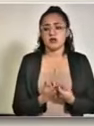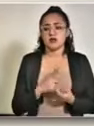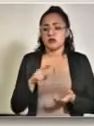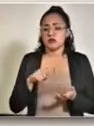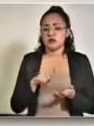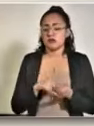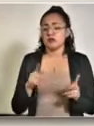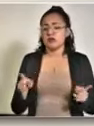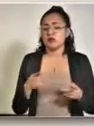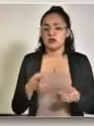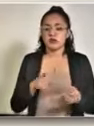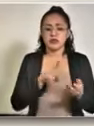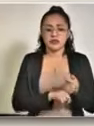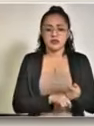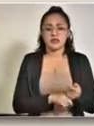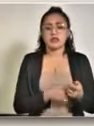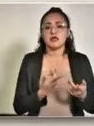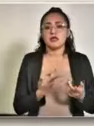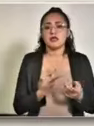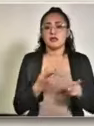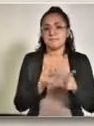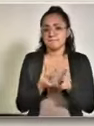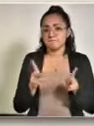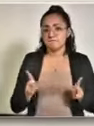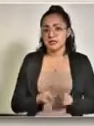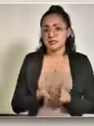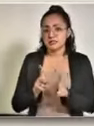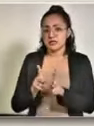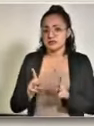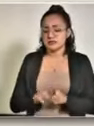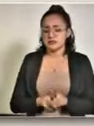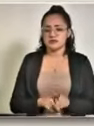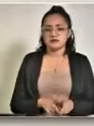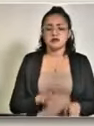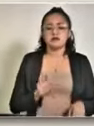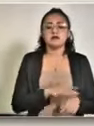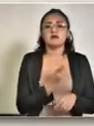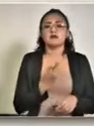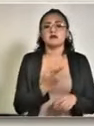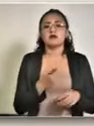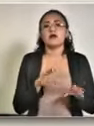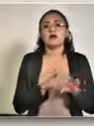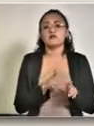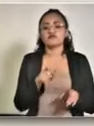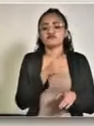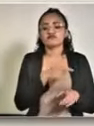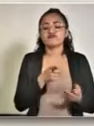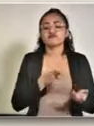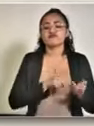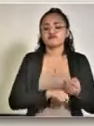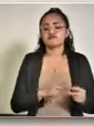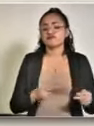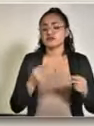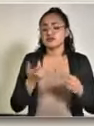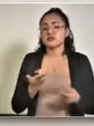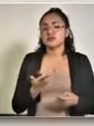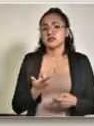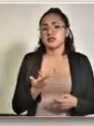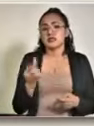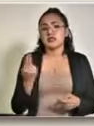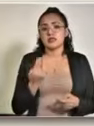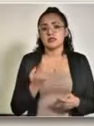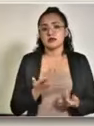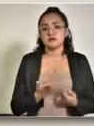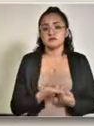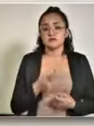dentro de las plazas comerciales van a abrir de acuerdo, debido a que son comercios esenciales. No sé qué información tenga al respecto